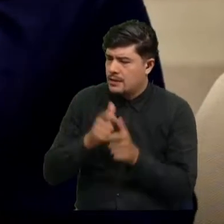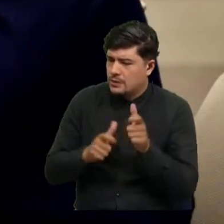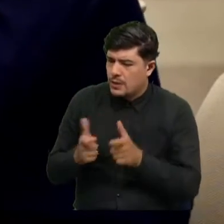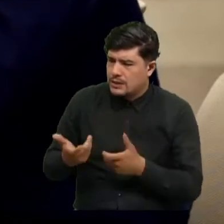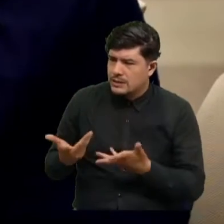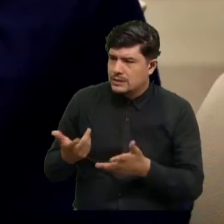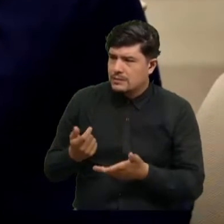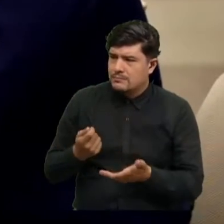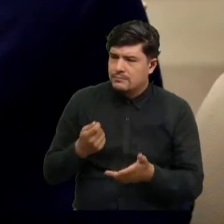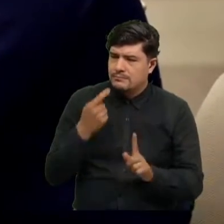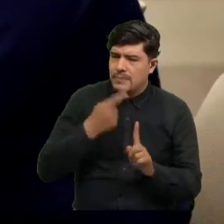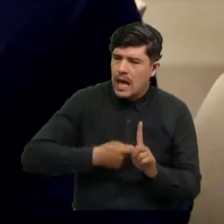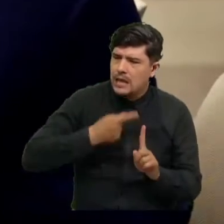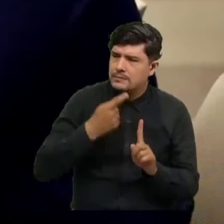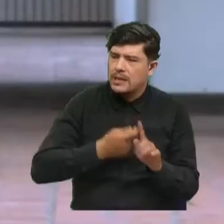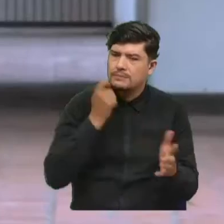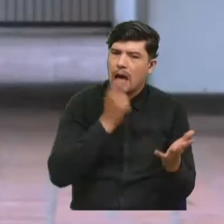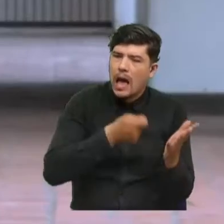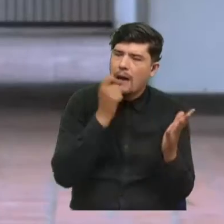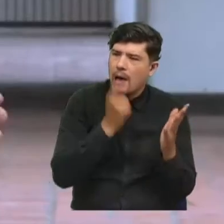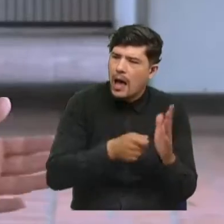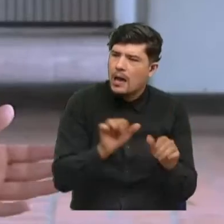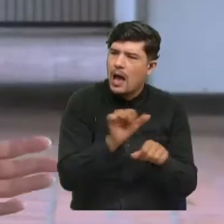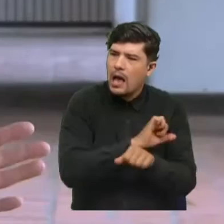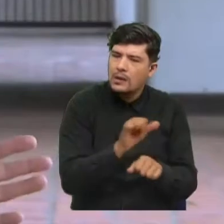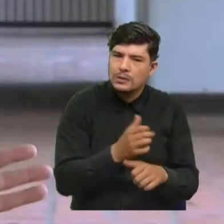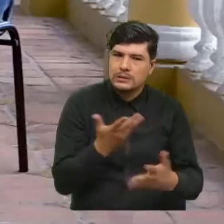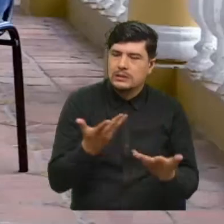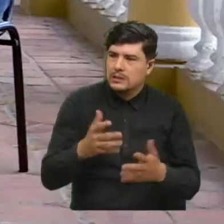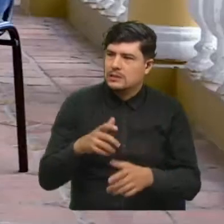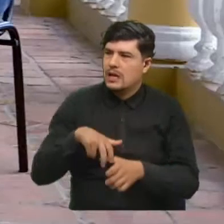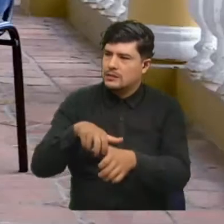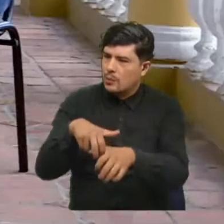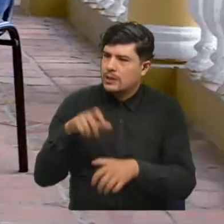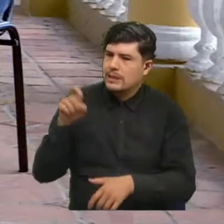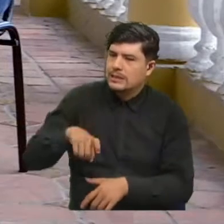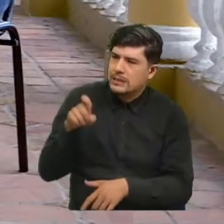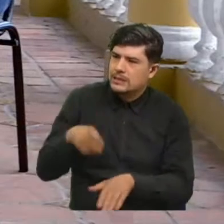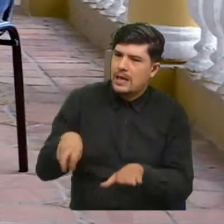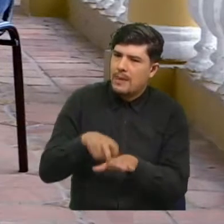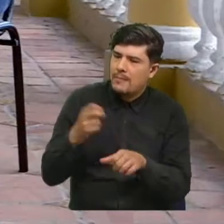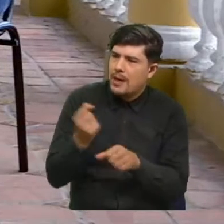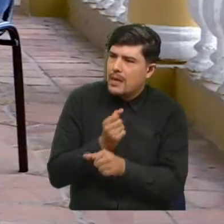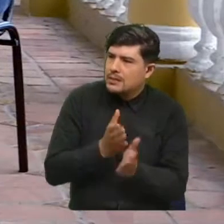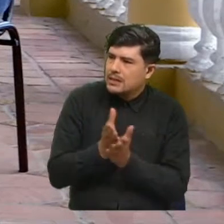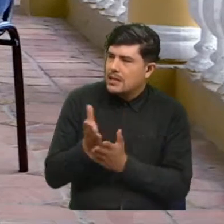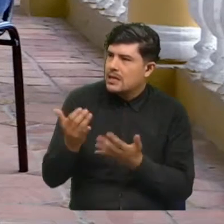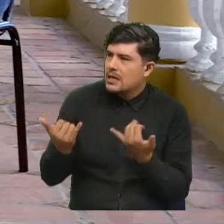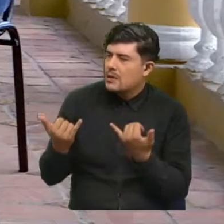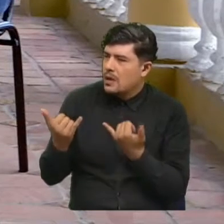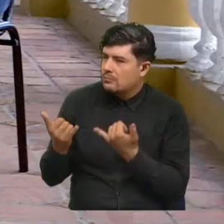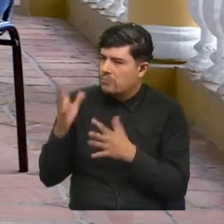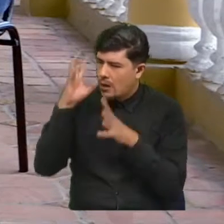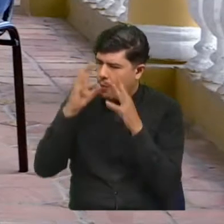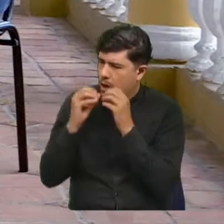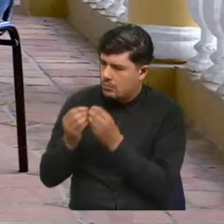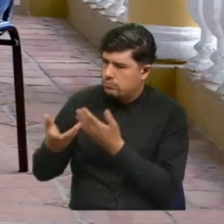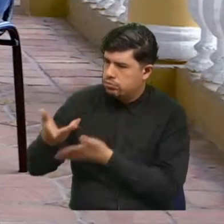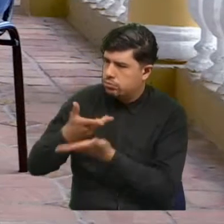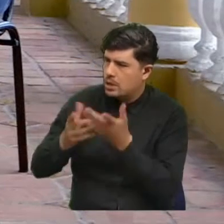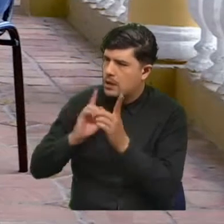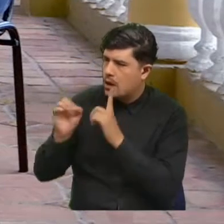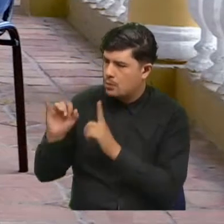necesita trabajar les pidieron que mediaran ustedes también ante el gobierno nacional de pronto para este ejercicio y por fortuna nosotros hemos controlado